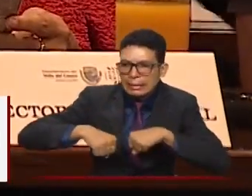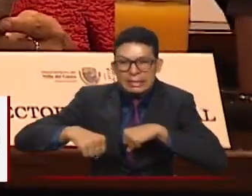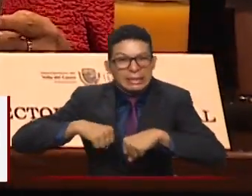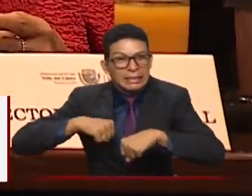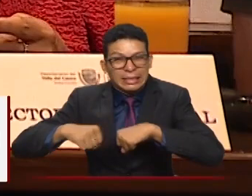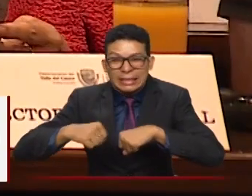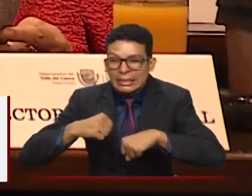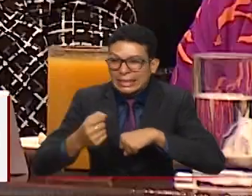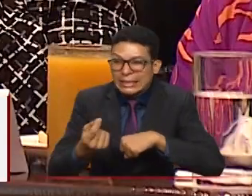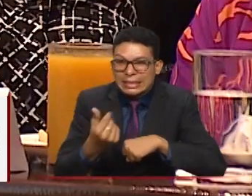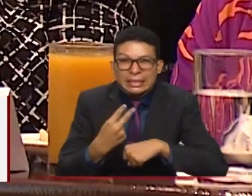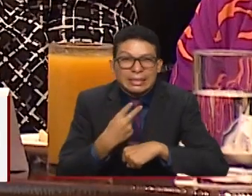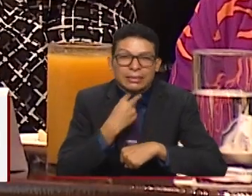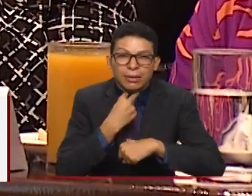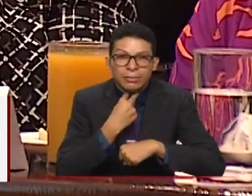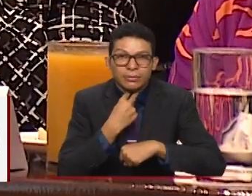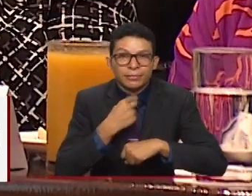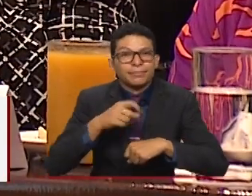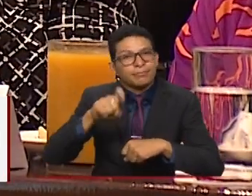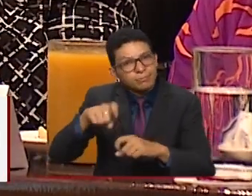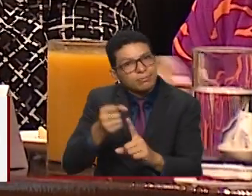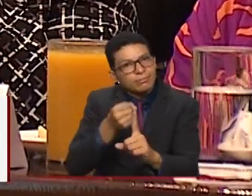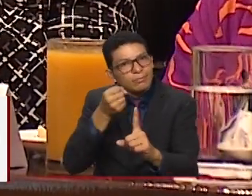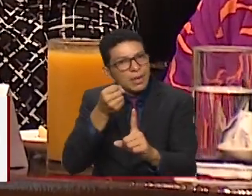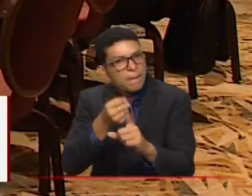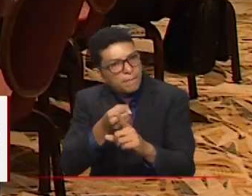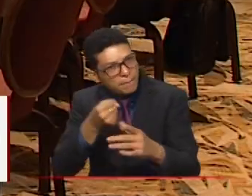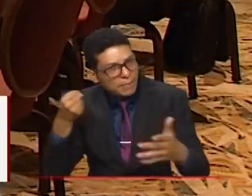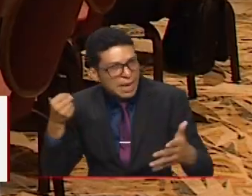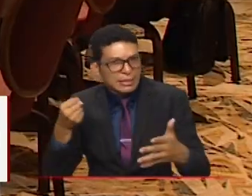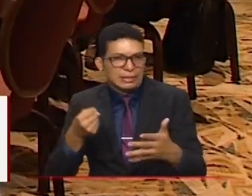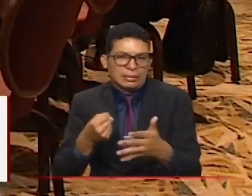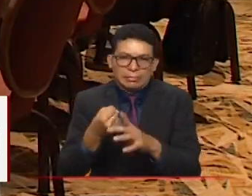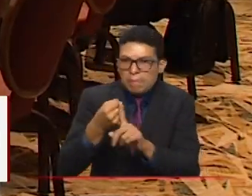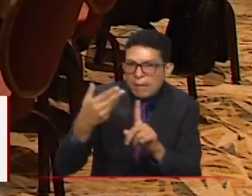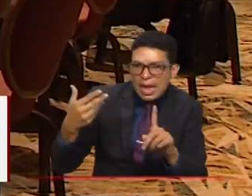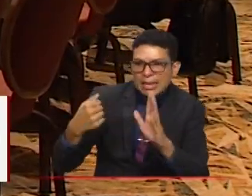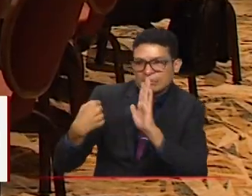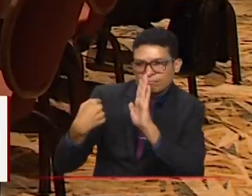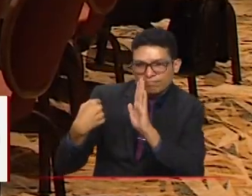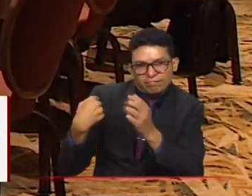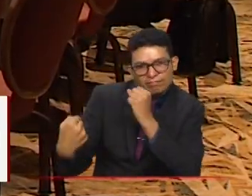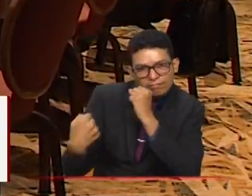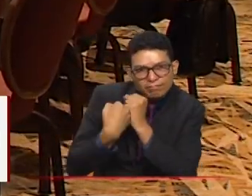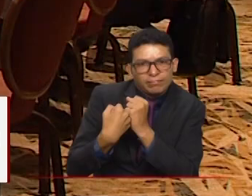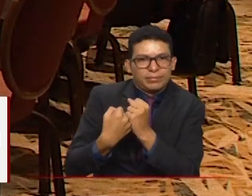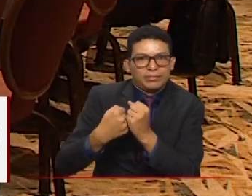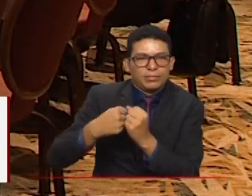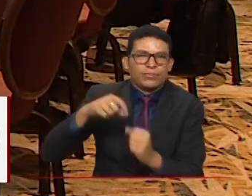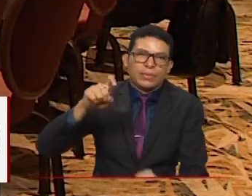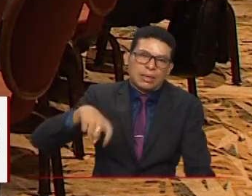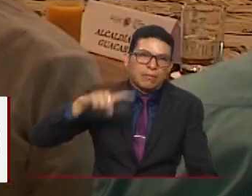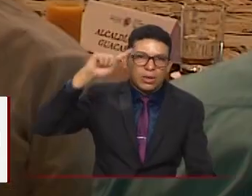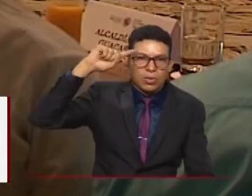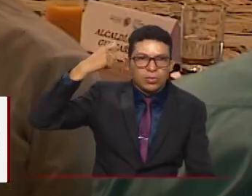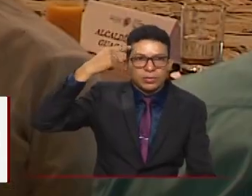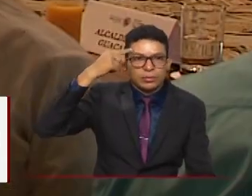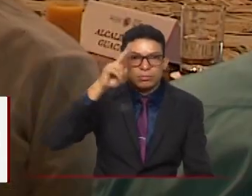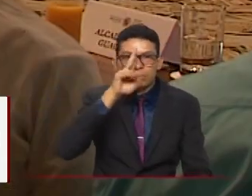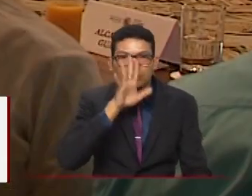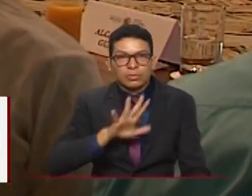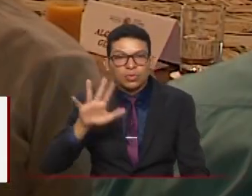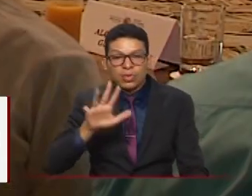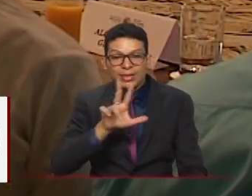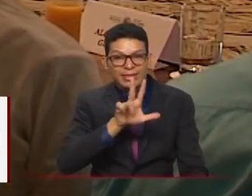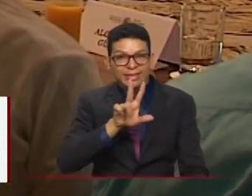necesita más apoyo con contundencia y ese apoyo lo puede dar es el gobierno nacional y por eso solicitamos los 34 gremios